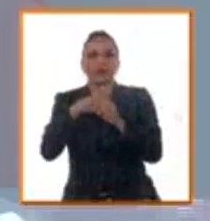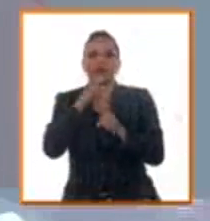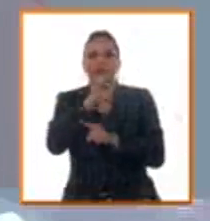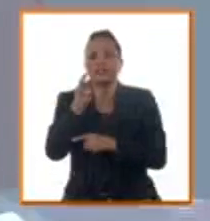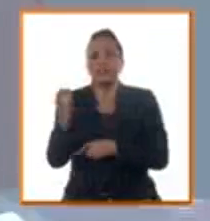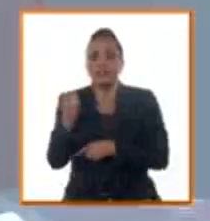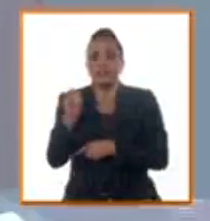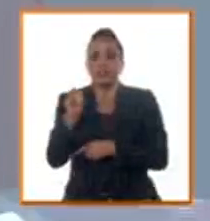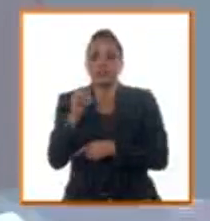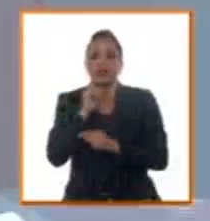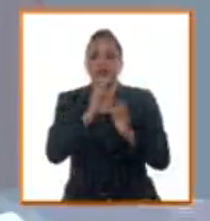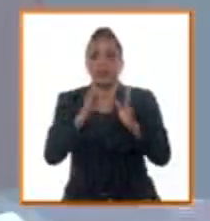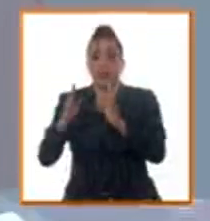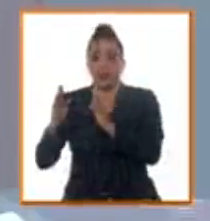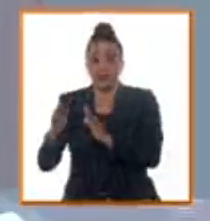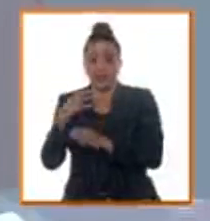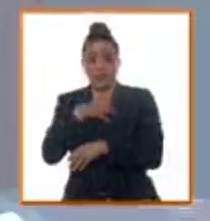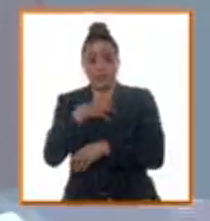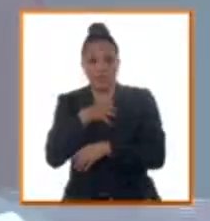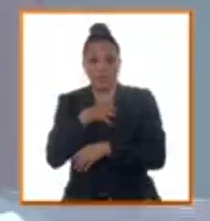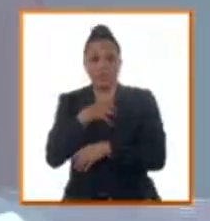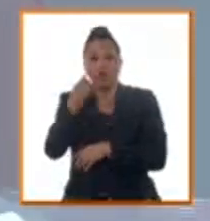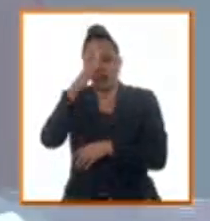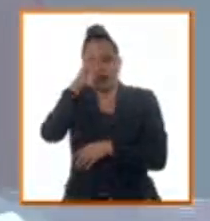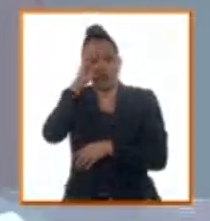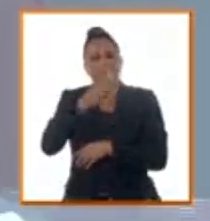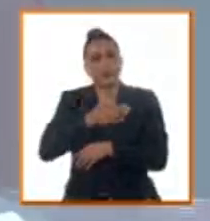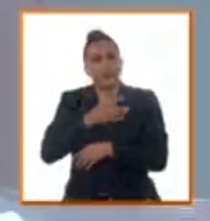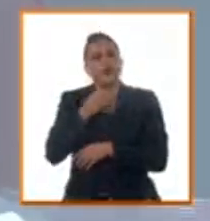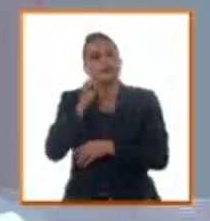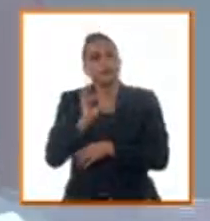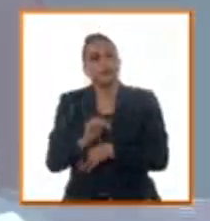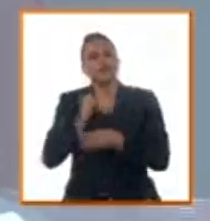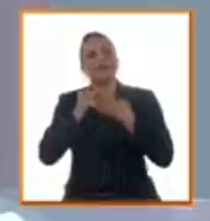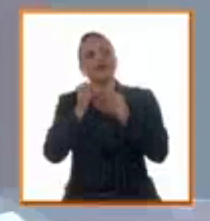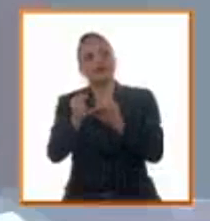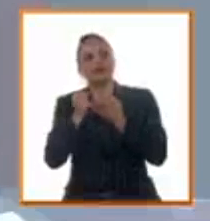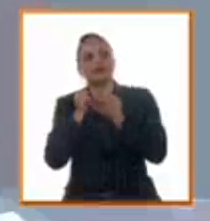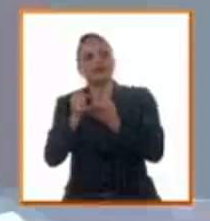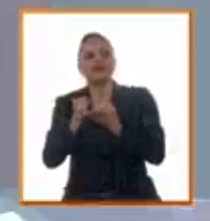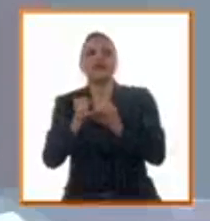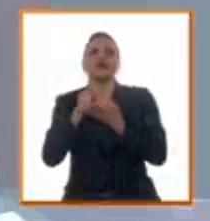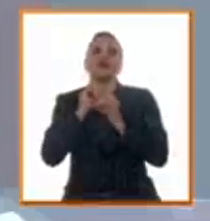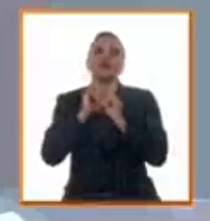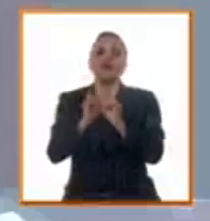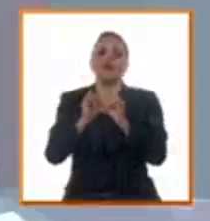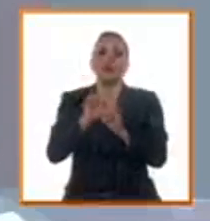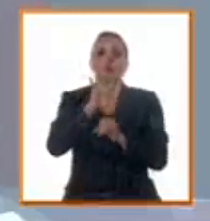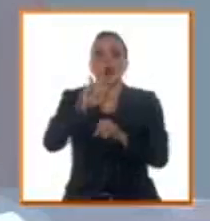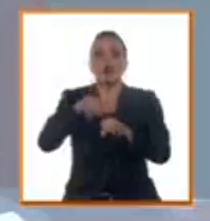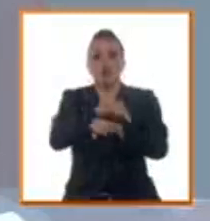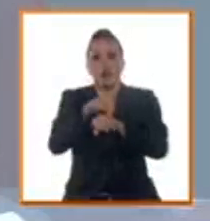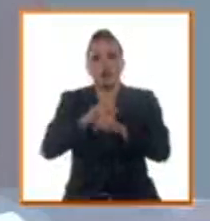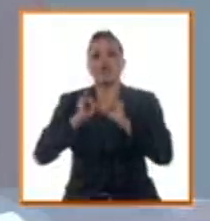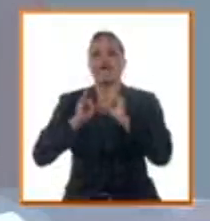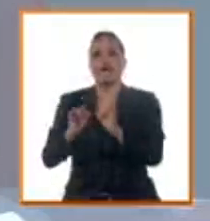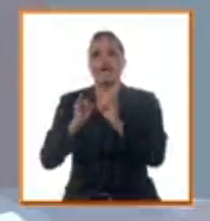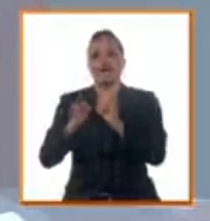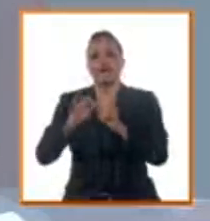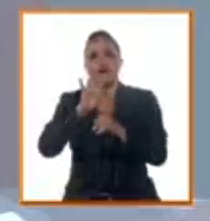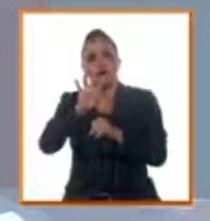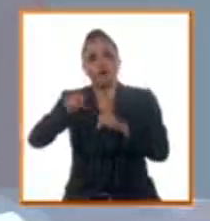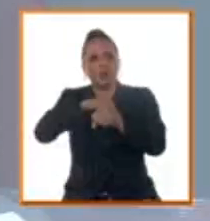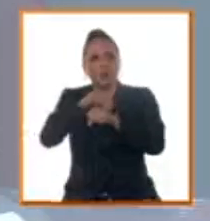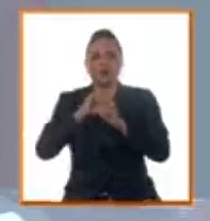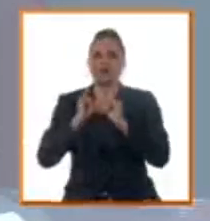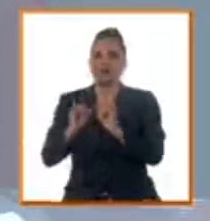tenemos en esta región pues garantizó el dato constante cada 4 horas, que fue el régimen de información que estuvimos